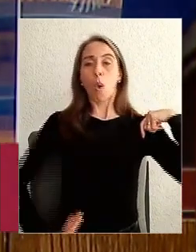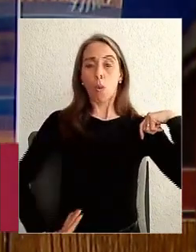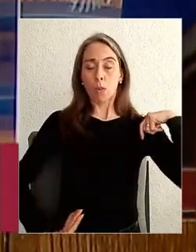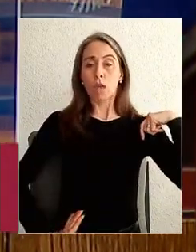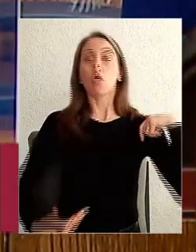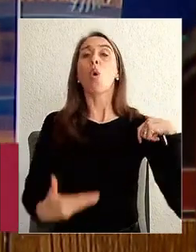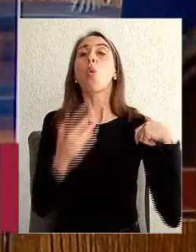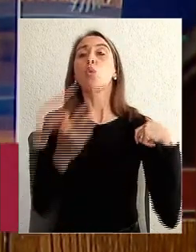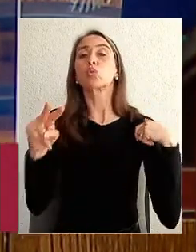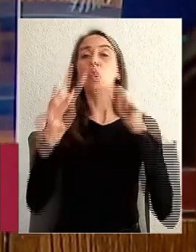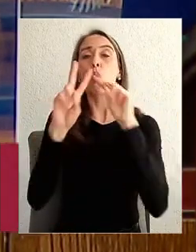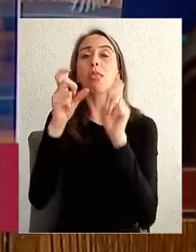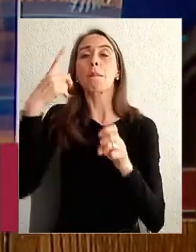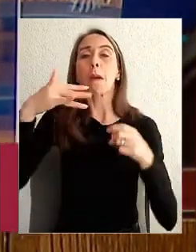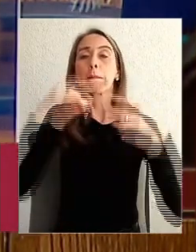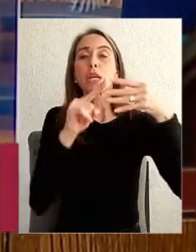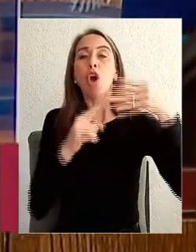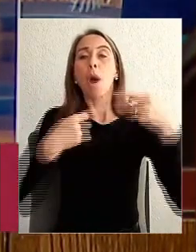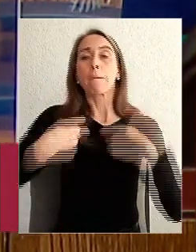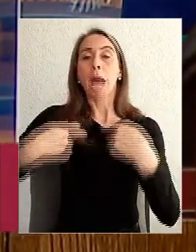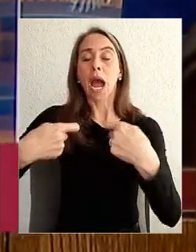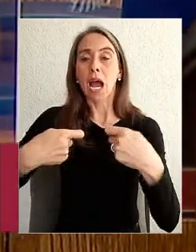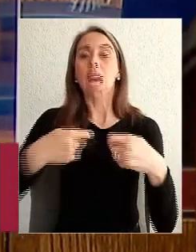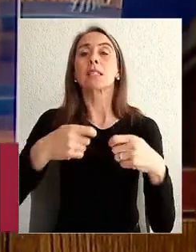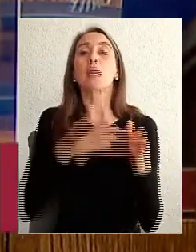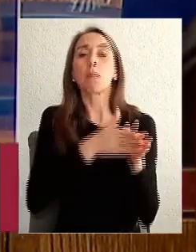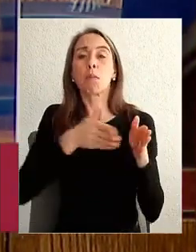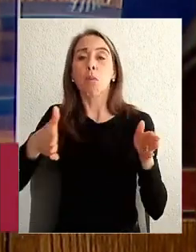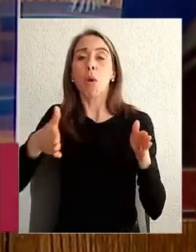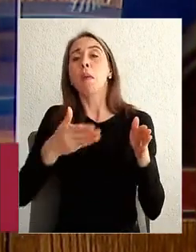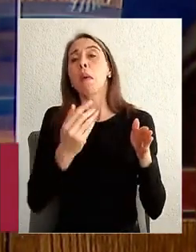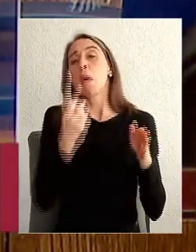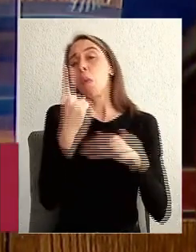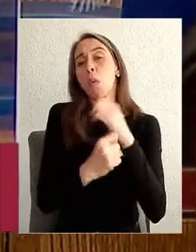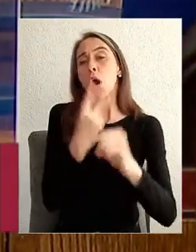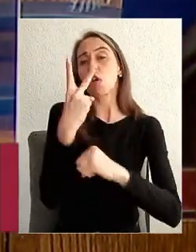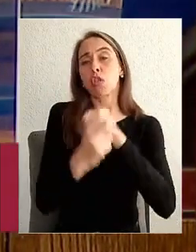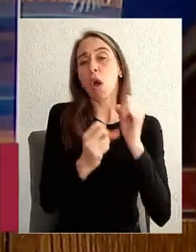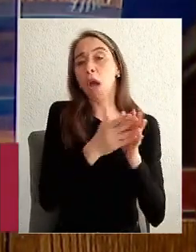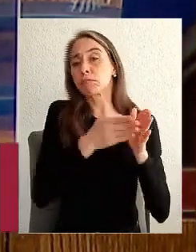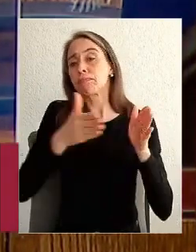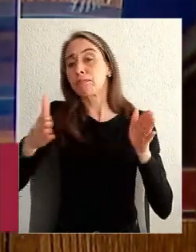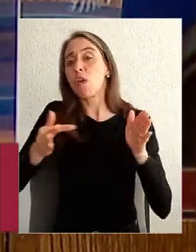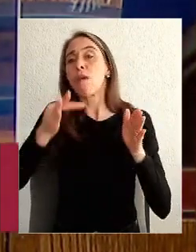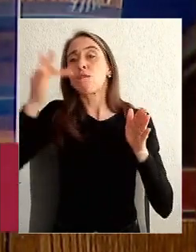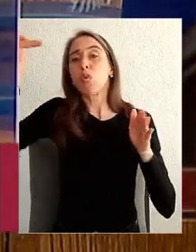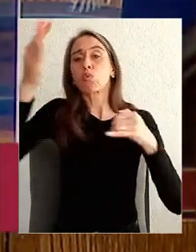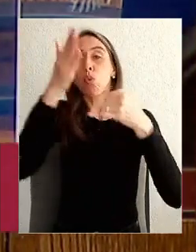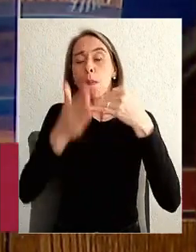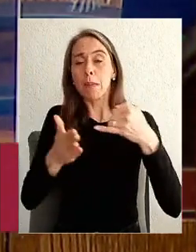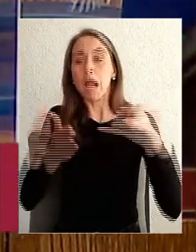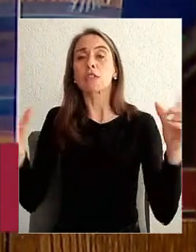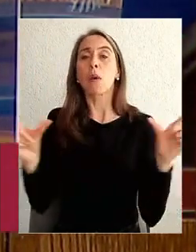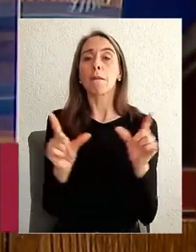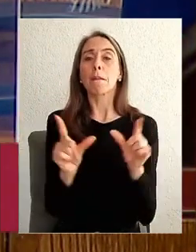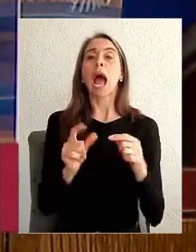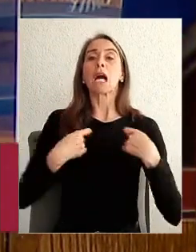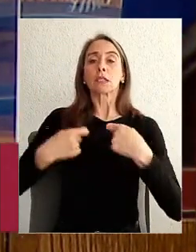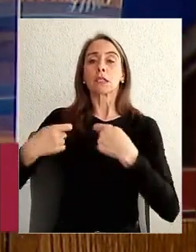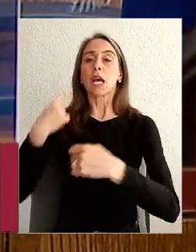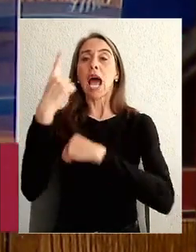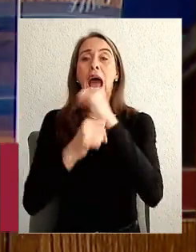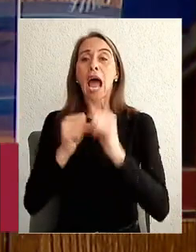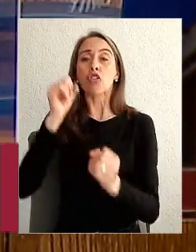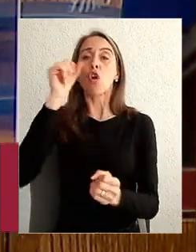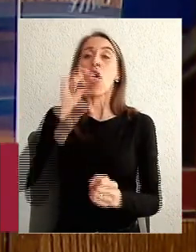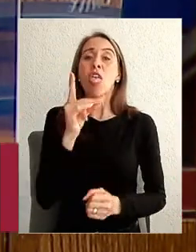además proyectar en el mediano plazo holguras a futuro, pues reduciendo el déficit estructural año a año se logra mantener holguras